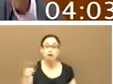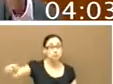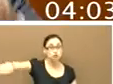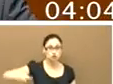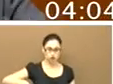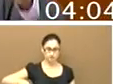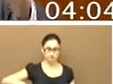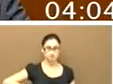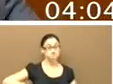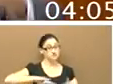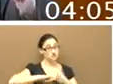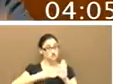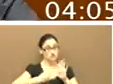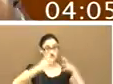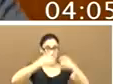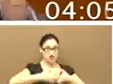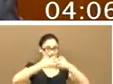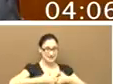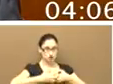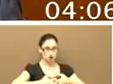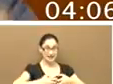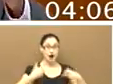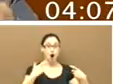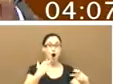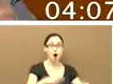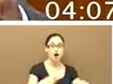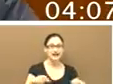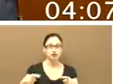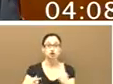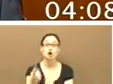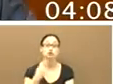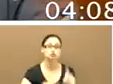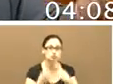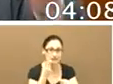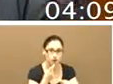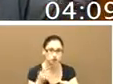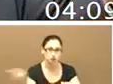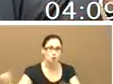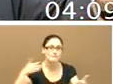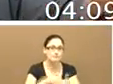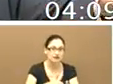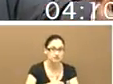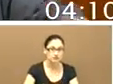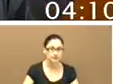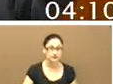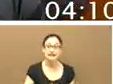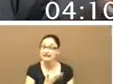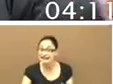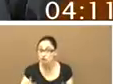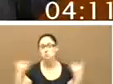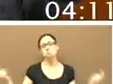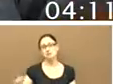el funcionamiento regular de los órganos consultivos esto es de artrigo lo demás propaganda que es lo que hacen ustedes